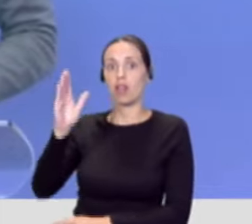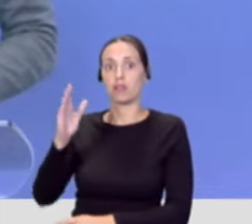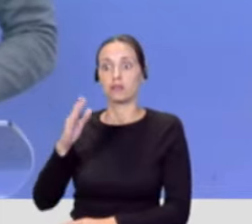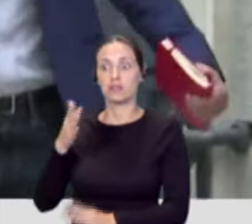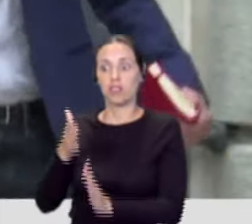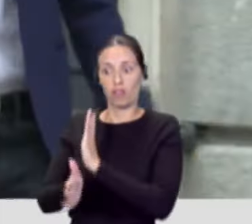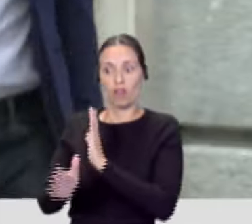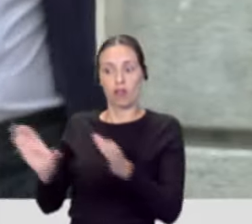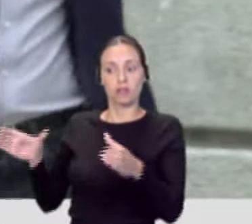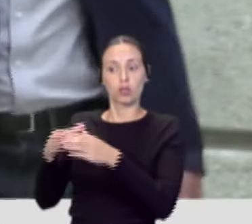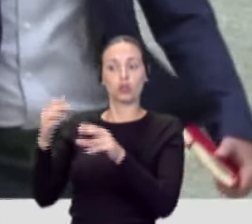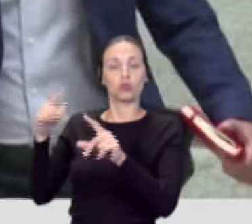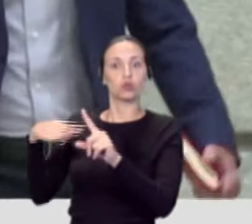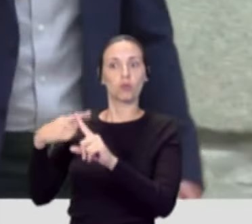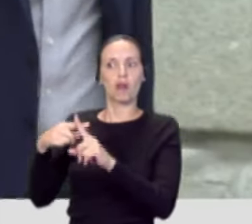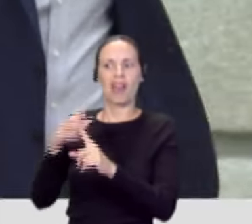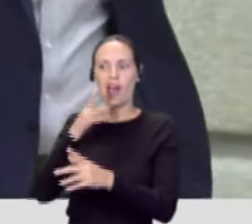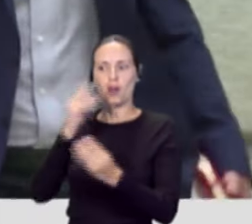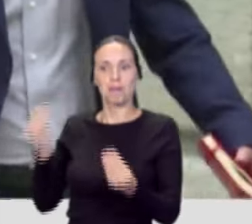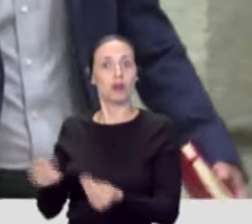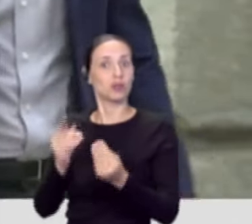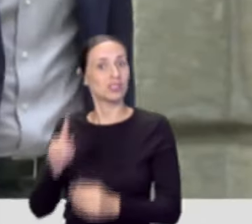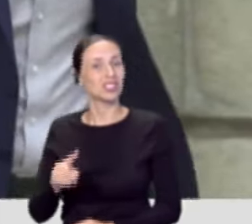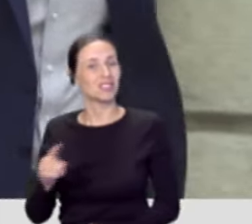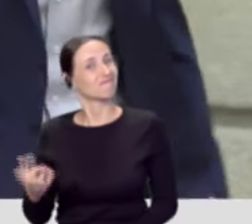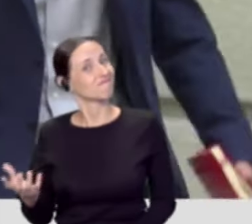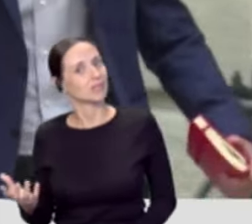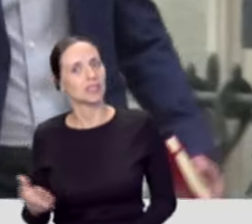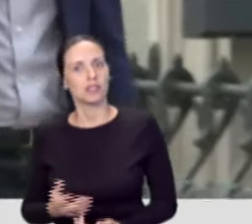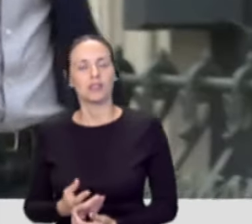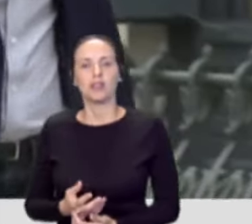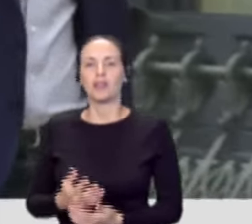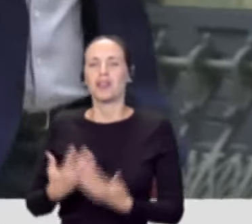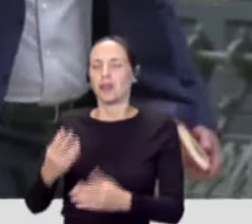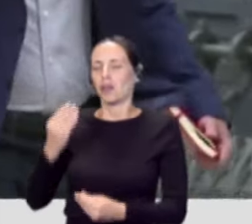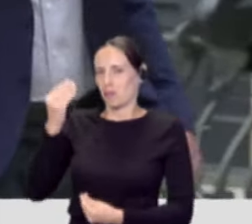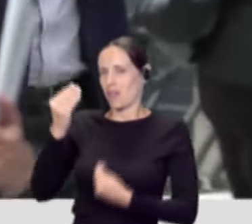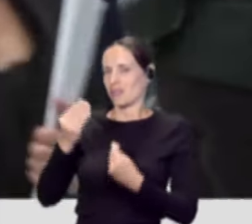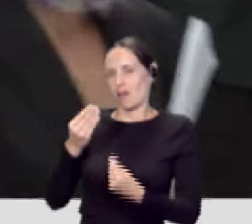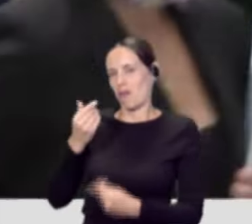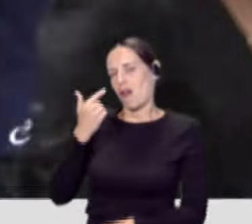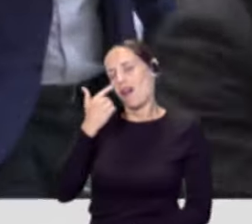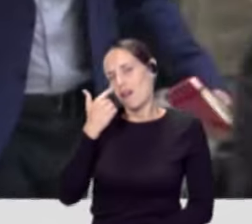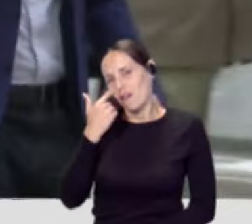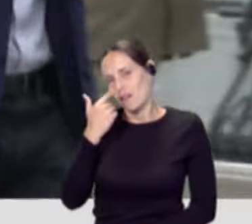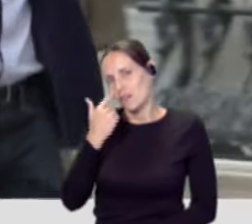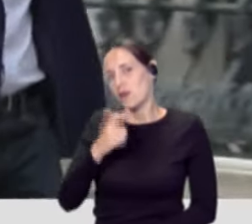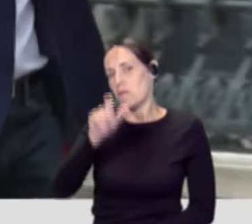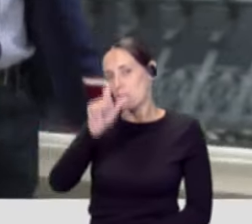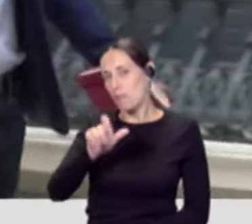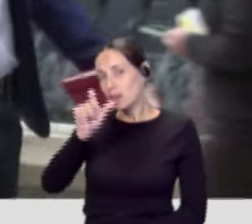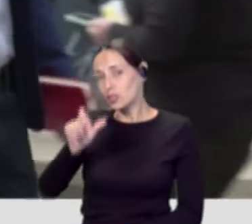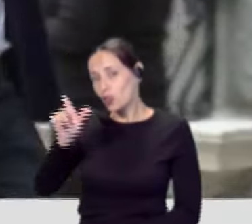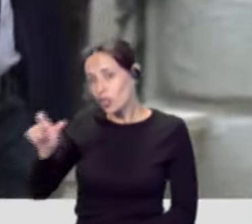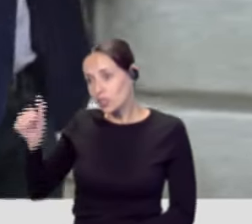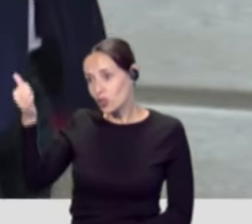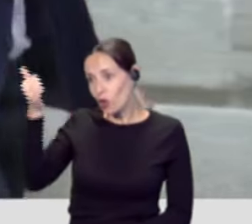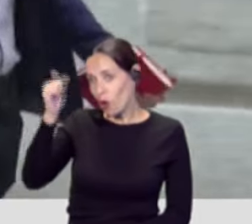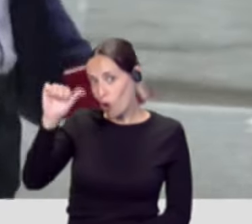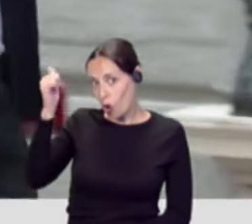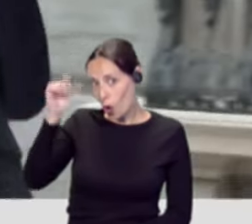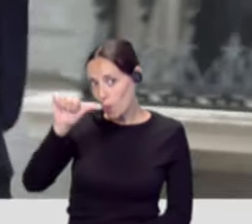golpe. La pregunta que nos hacemos muchas veces, ¿existen hombres aún que